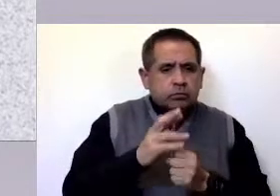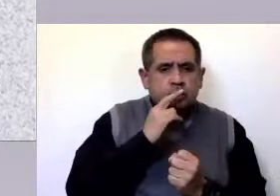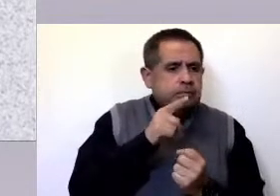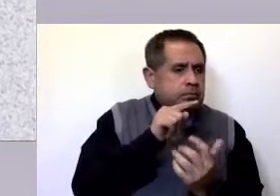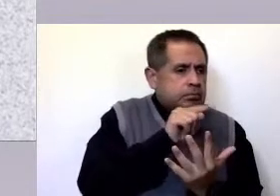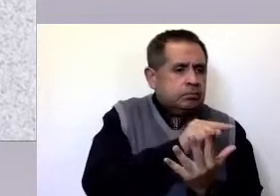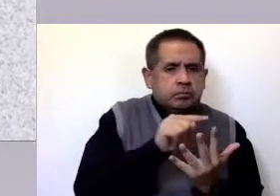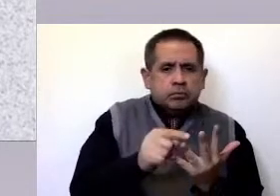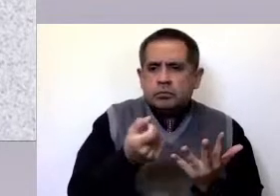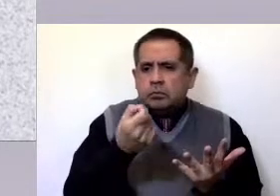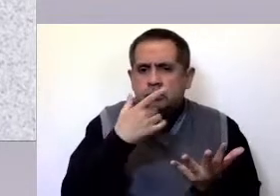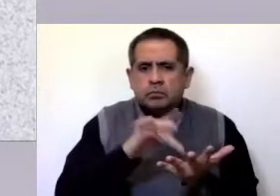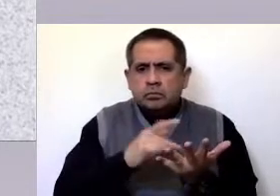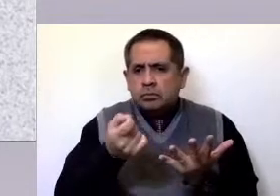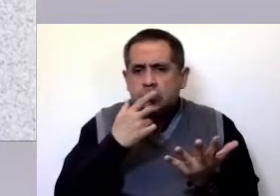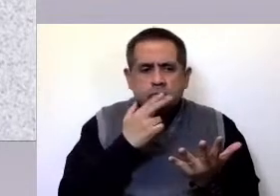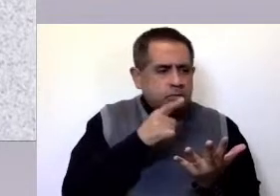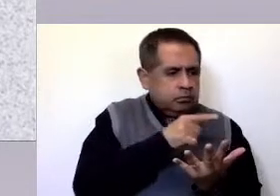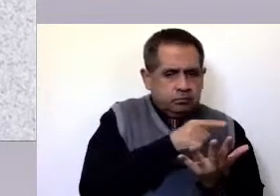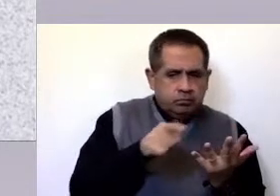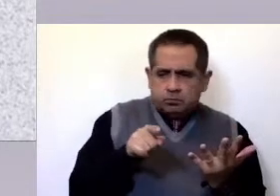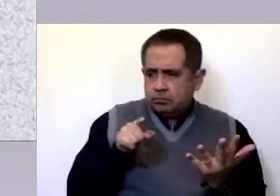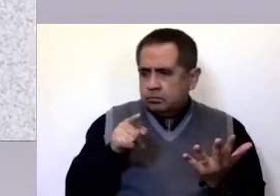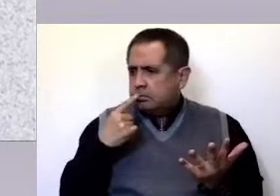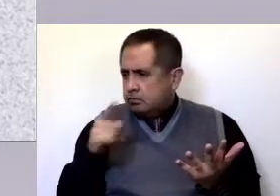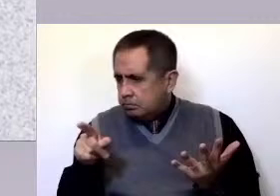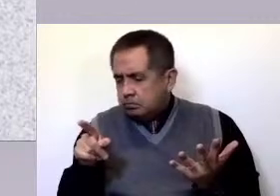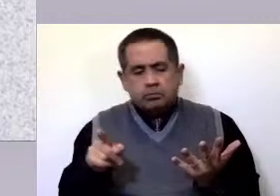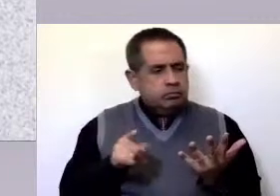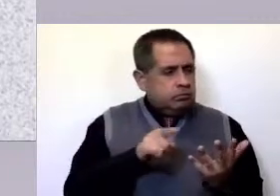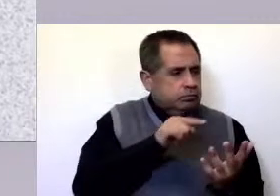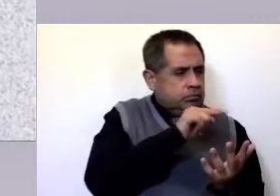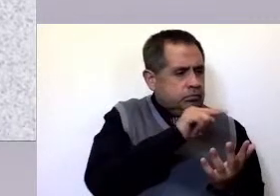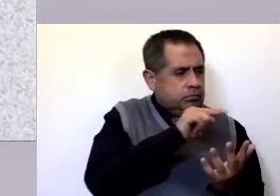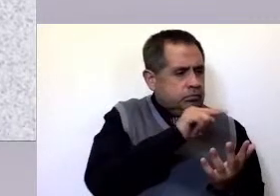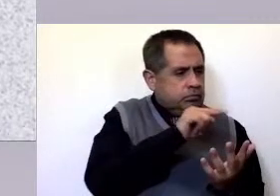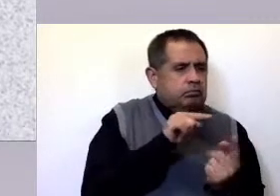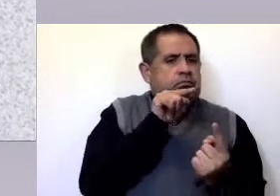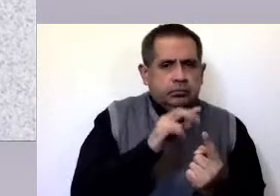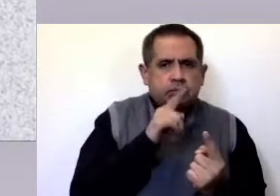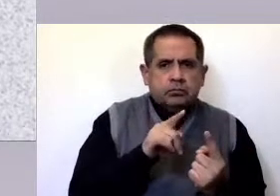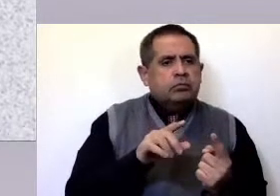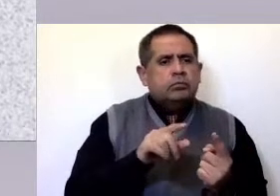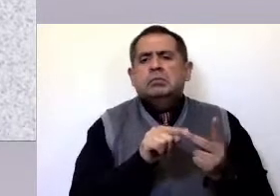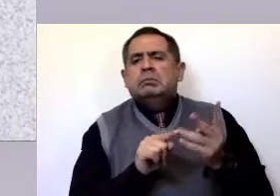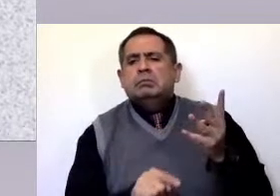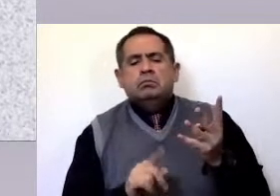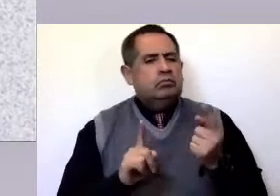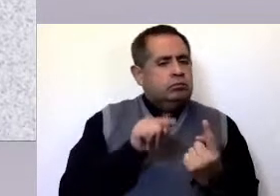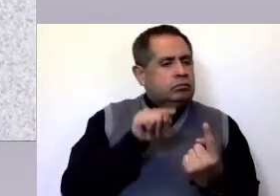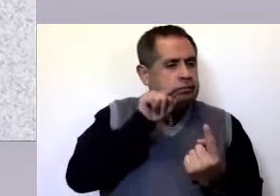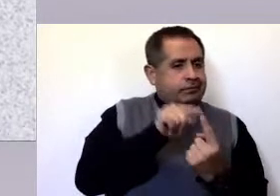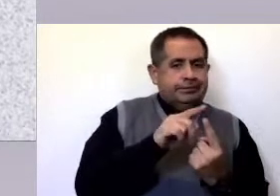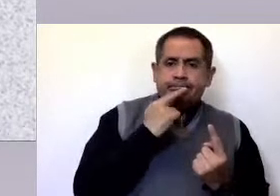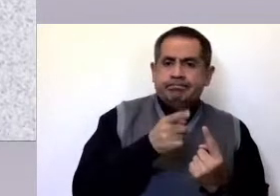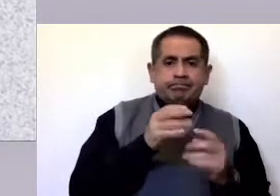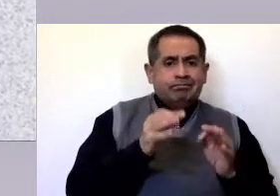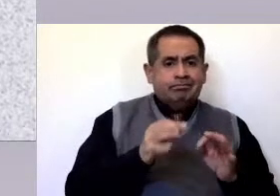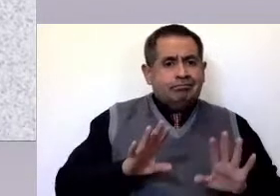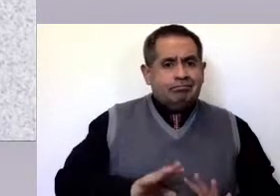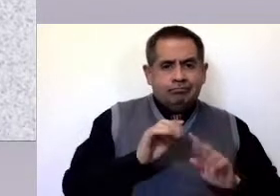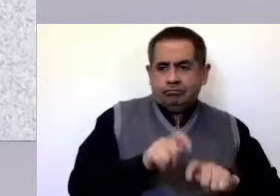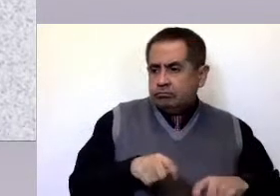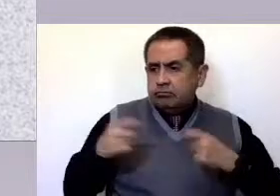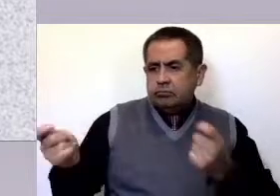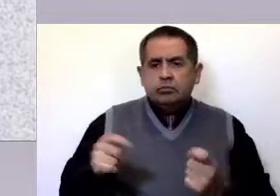medicamento para el paciente el quejoso en comparación con los medicamentos previstos en el cuadro básico o compendio nacional de insumos